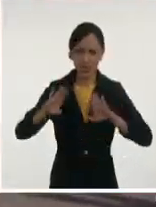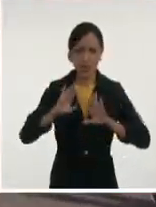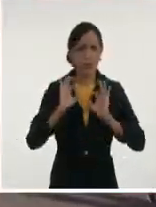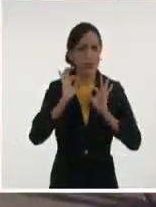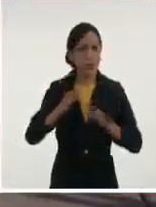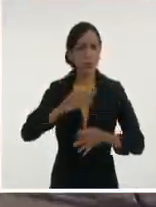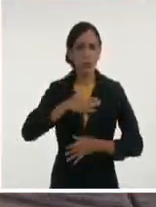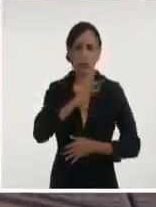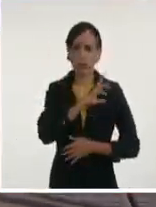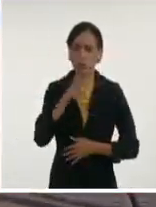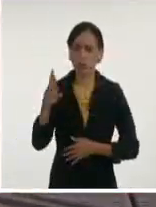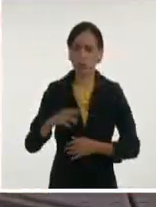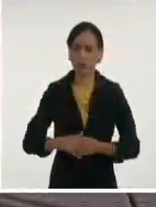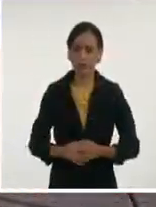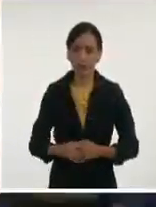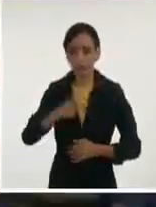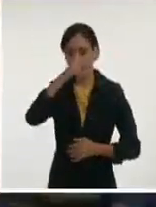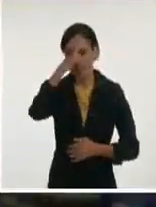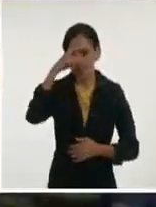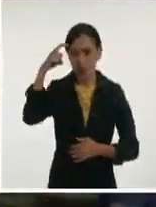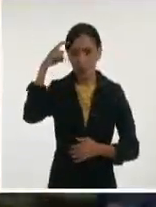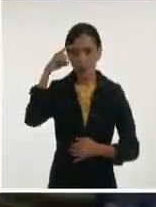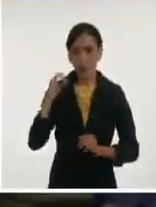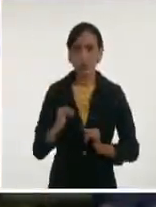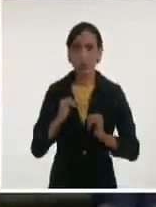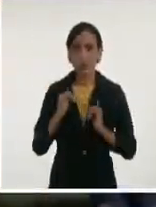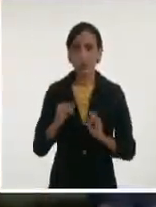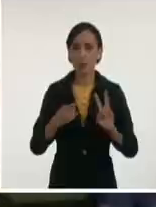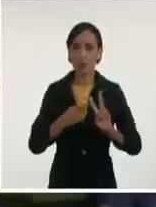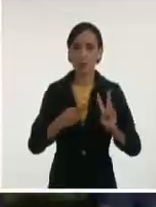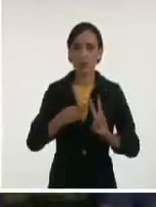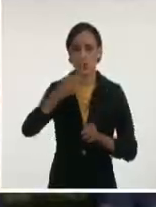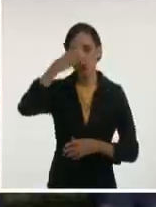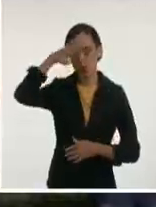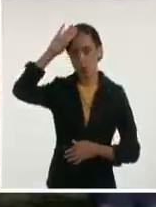Desde Santi Espíritus, Alain Jiménez. Sistema Informativo de la Televisión Cubana.